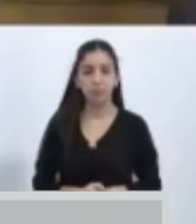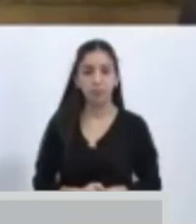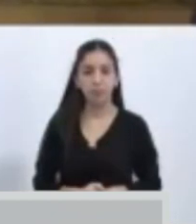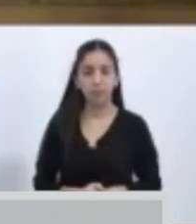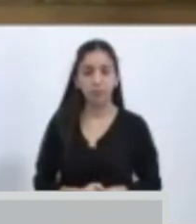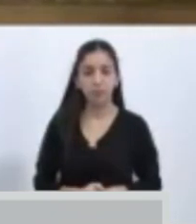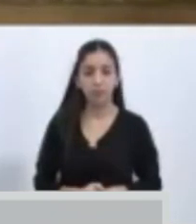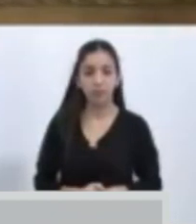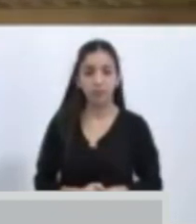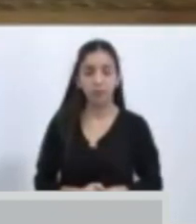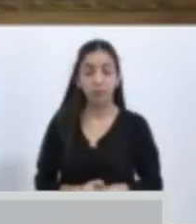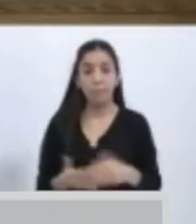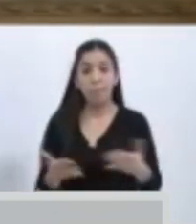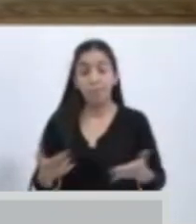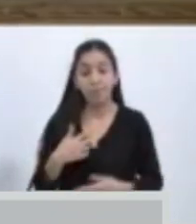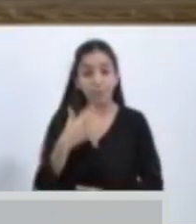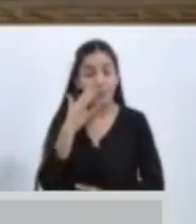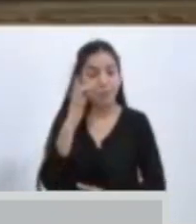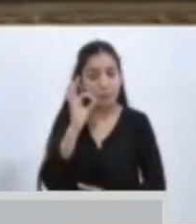sobre todo este proceso